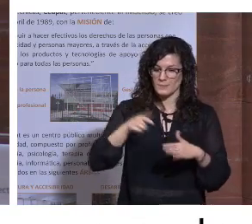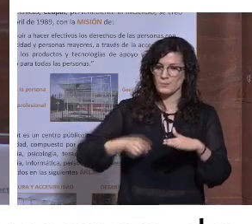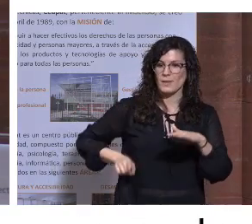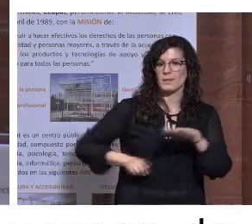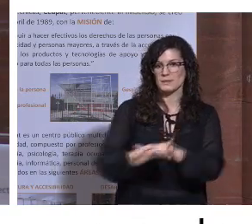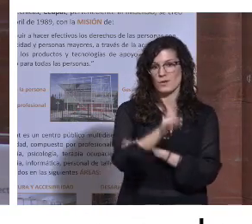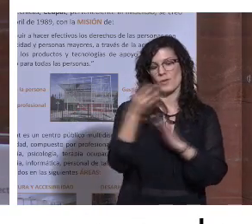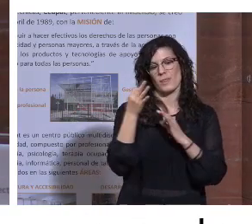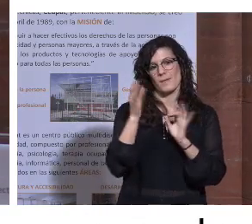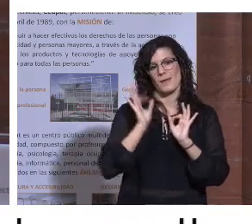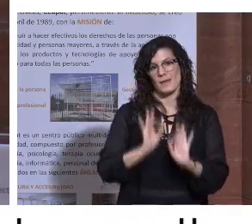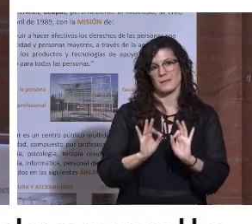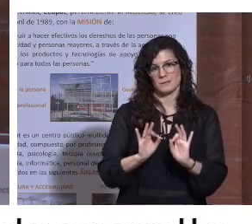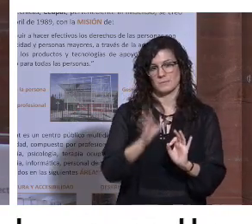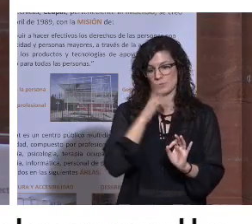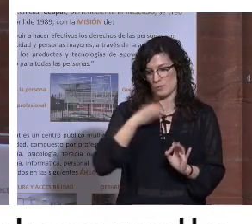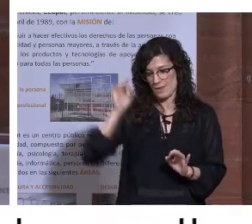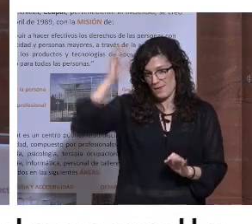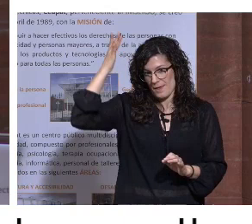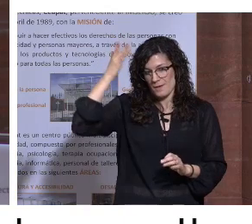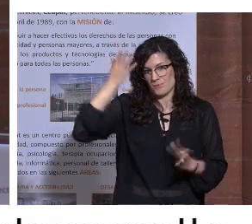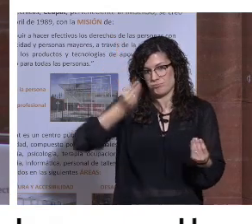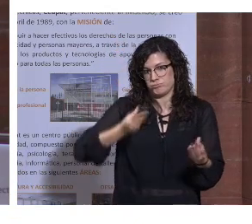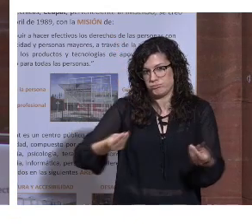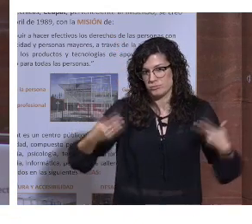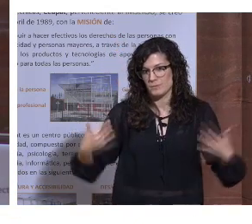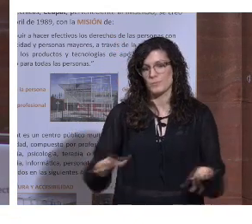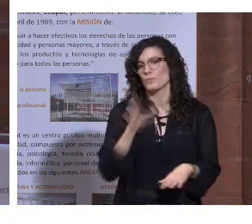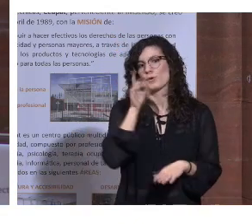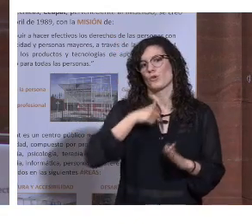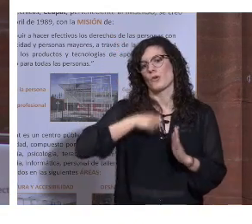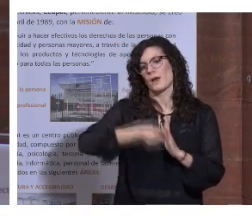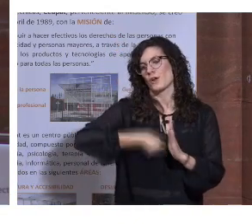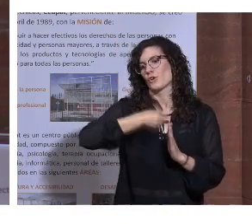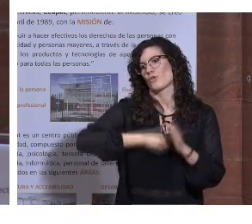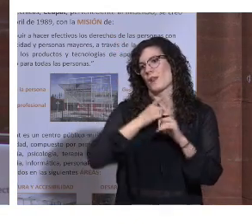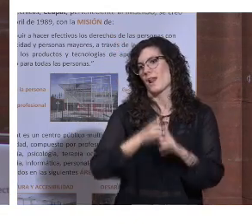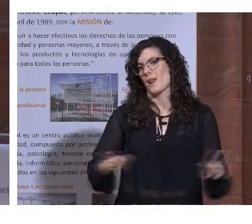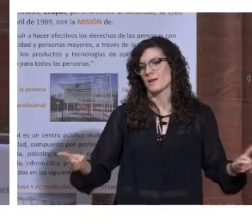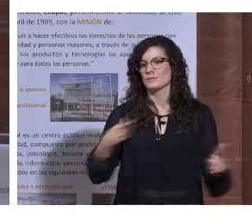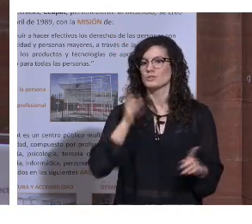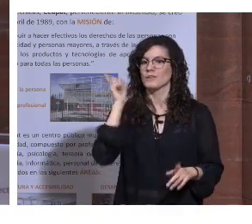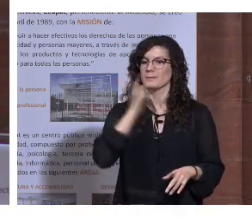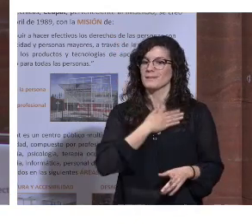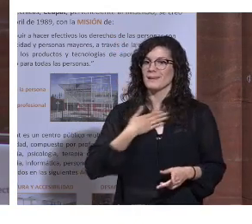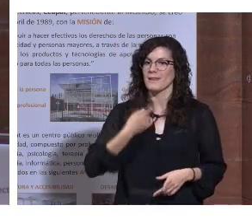esta dirección. Y así se me ocurren montones de cosas. Pero bueno, como veis, me estoy enrollando y yo solo quería deciros